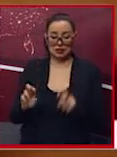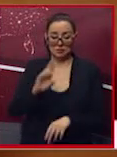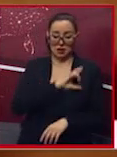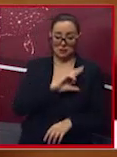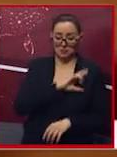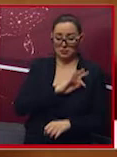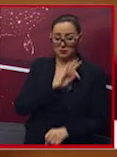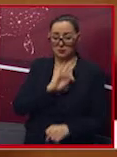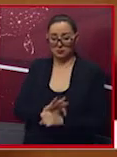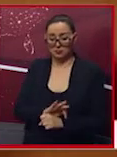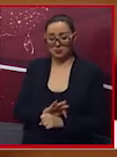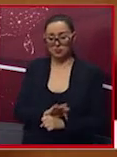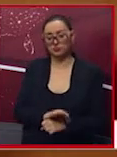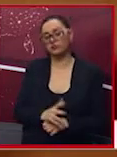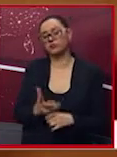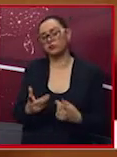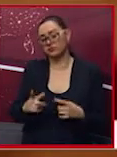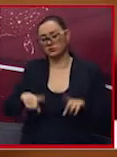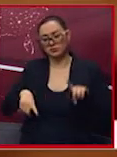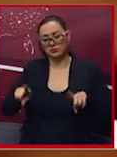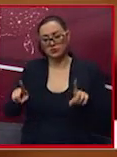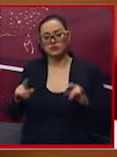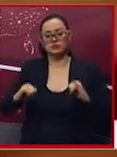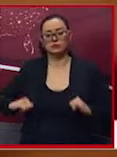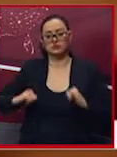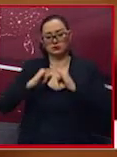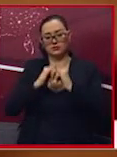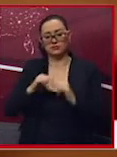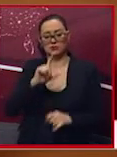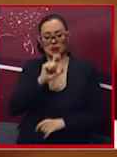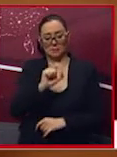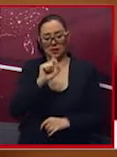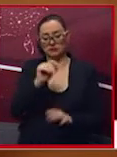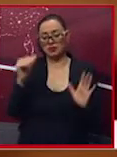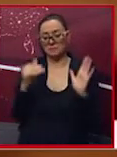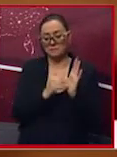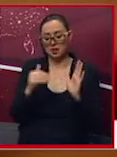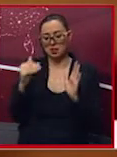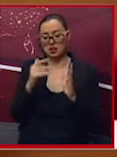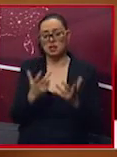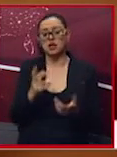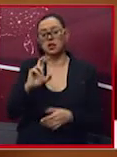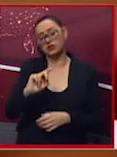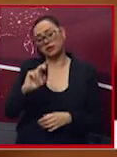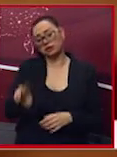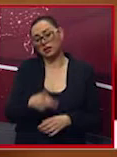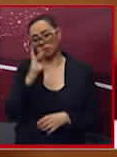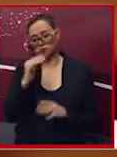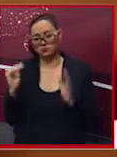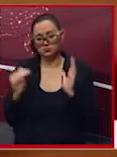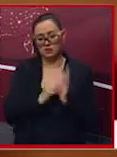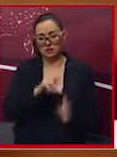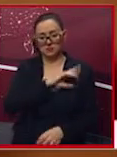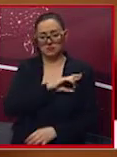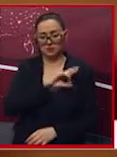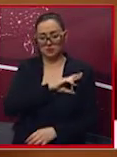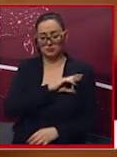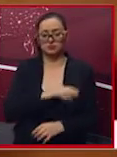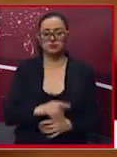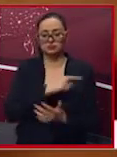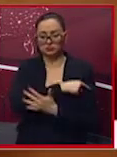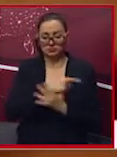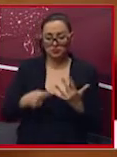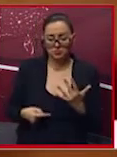tiene asegurados a dependencias privadas otros 20,000 y a los privados 32,000. Todos estos